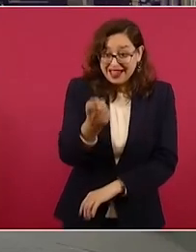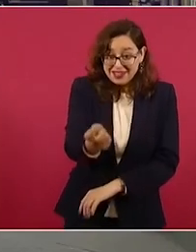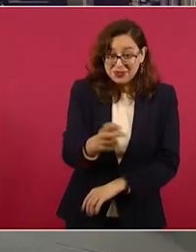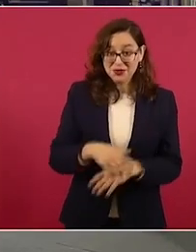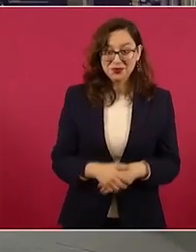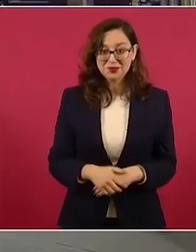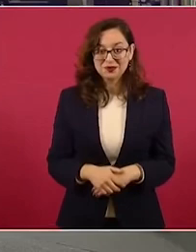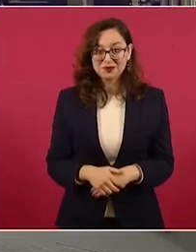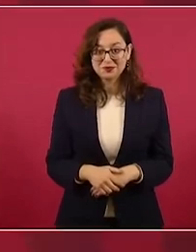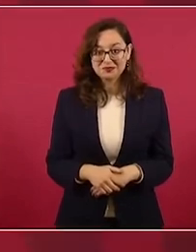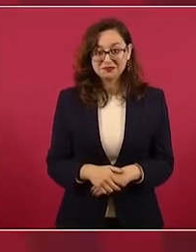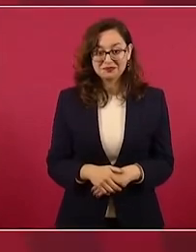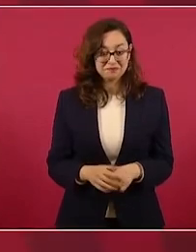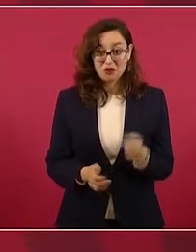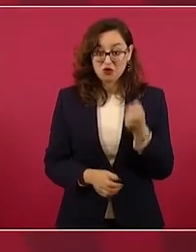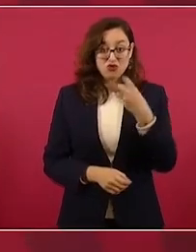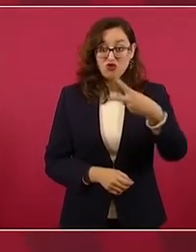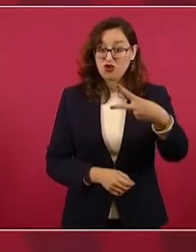¿Es transformación